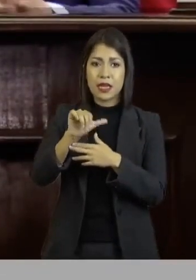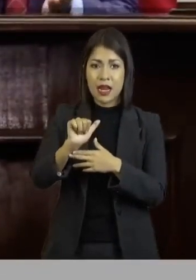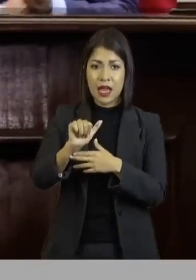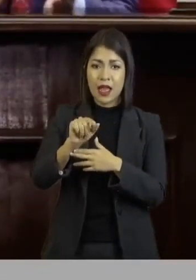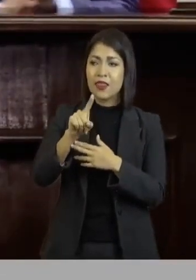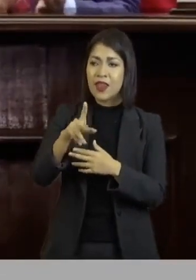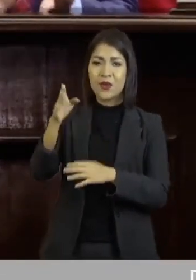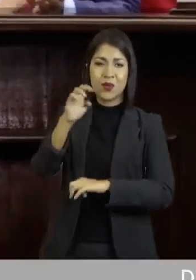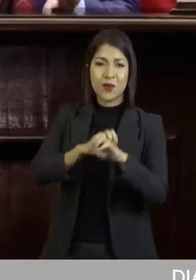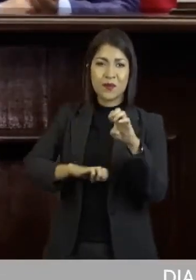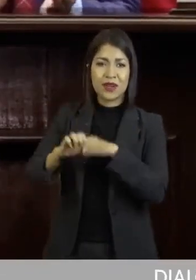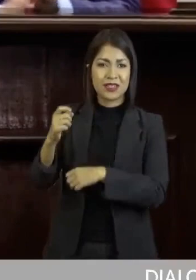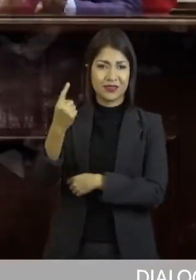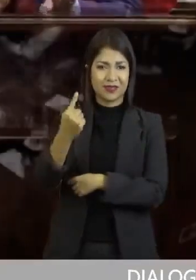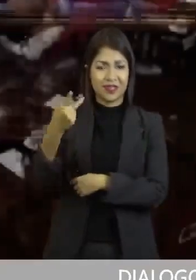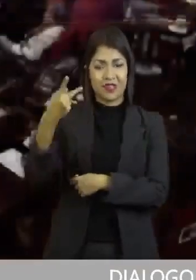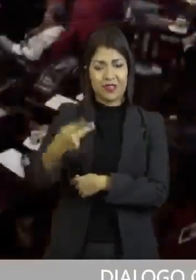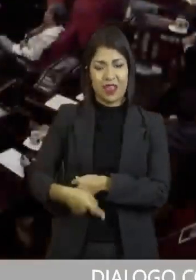Y